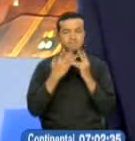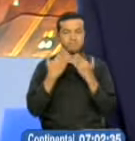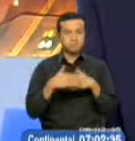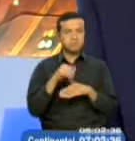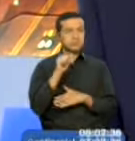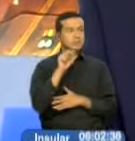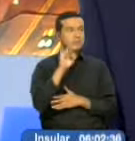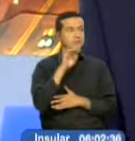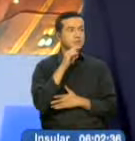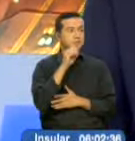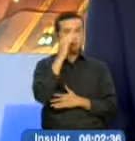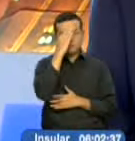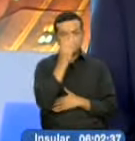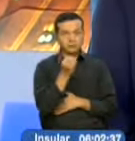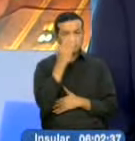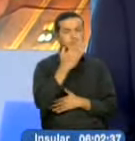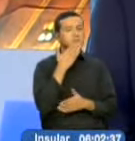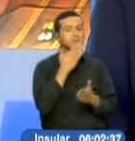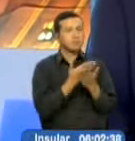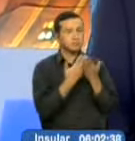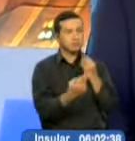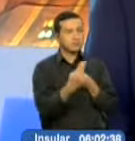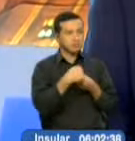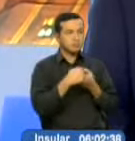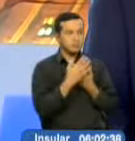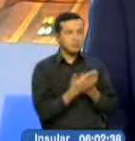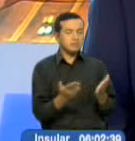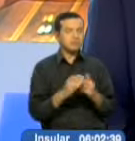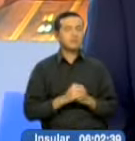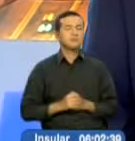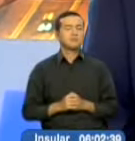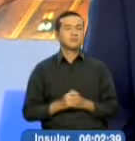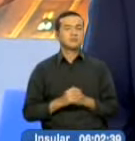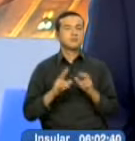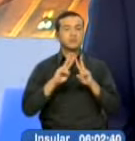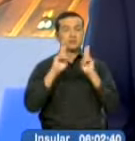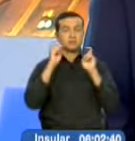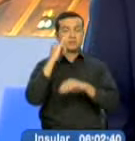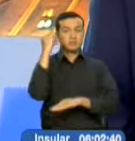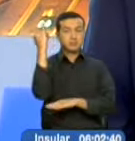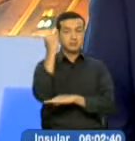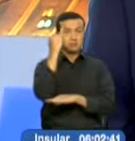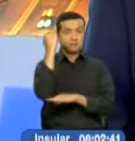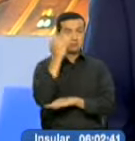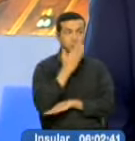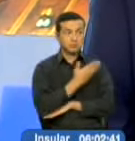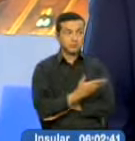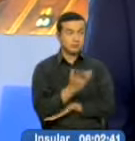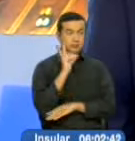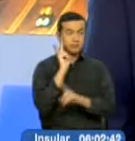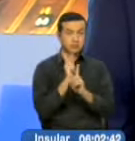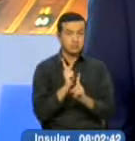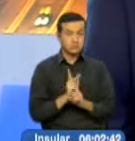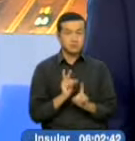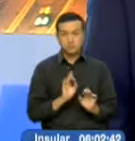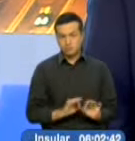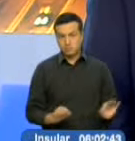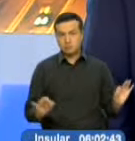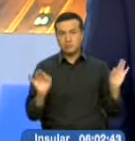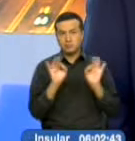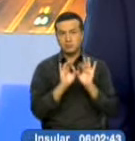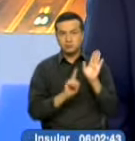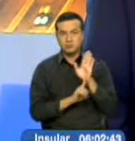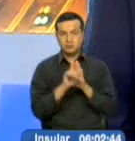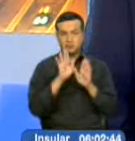León, muy buenos días, gracias por estar con nosotros. Bueno, el sector industrial es un eje importante para el